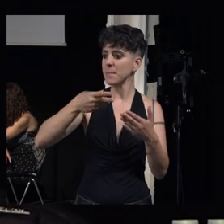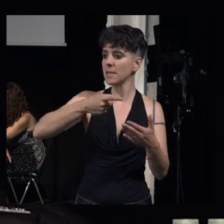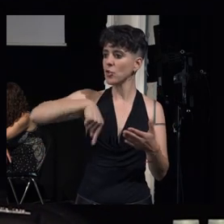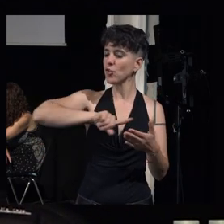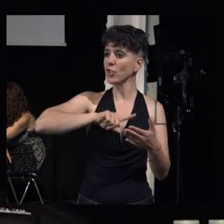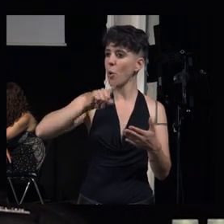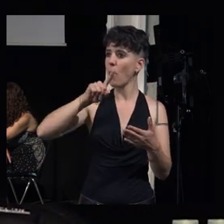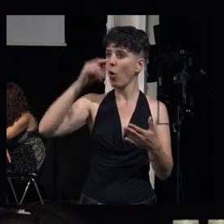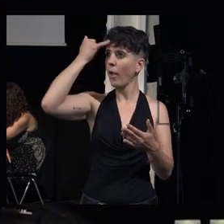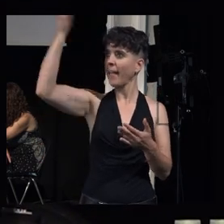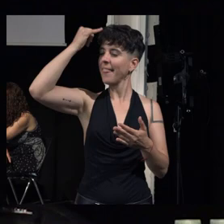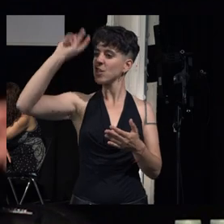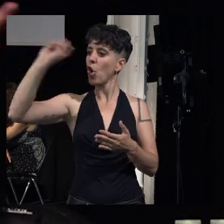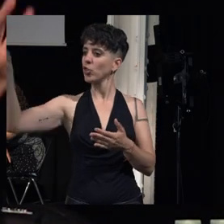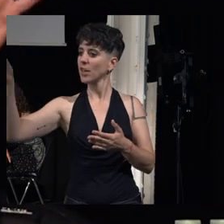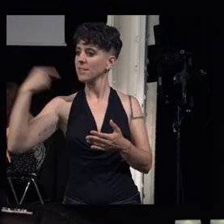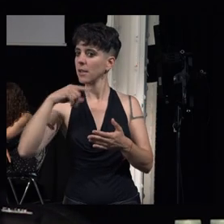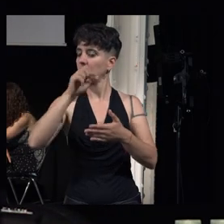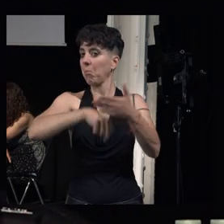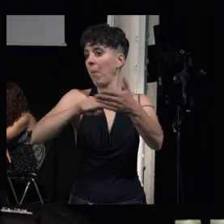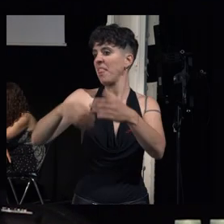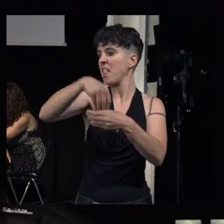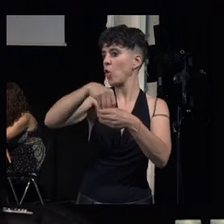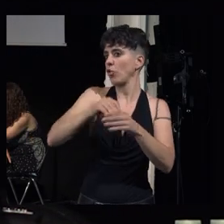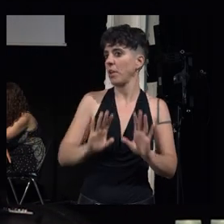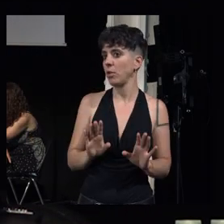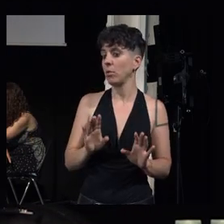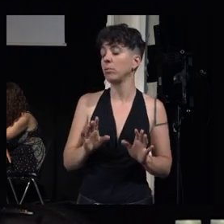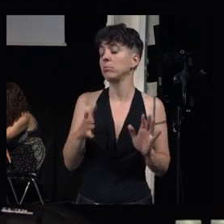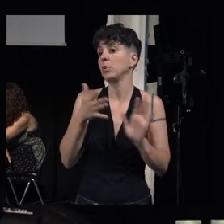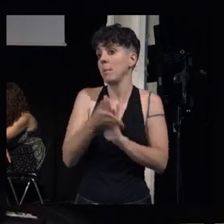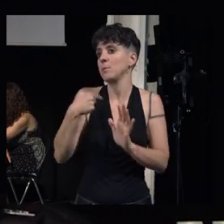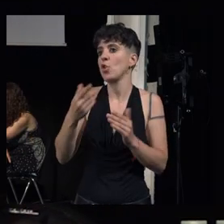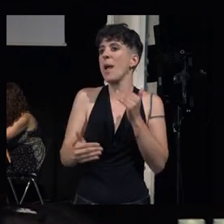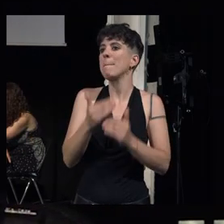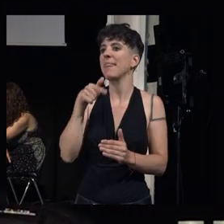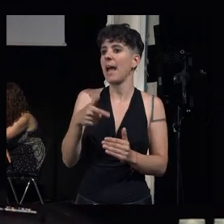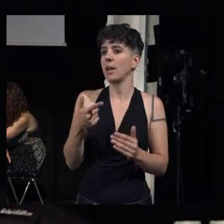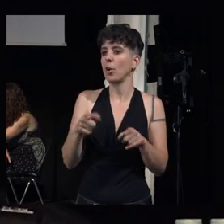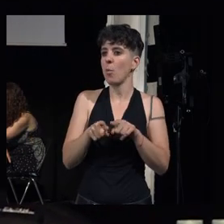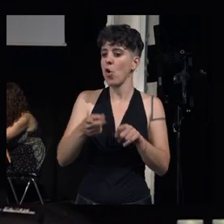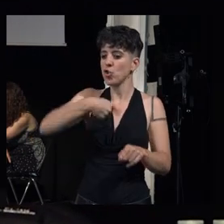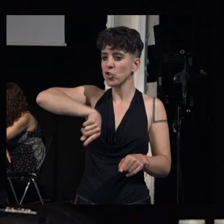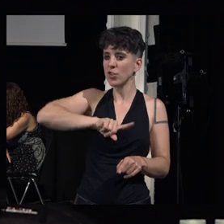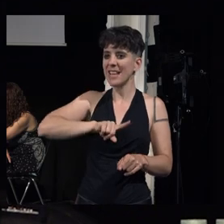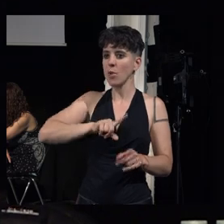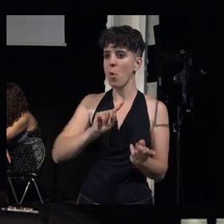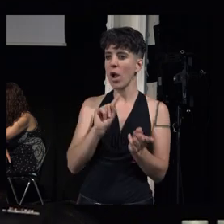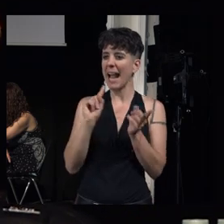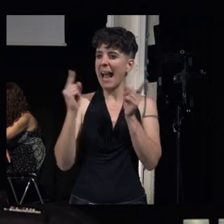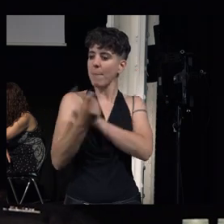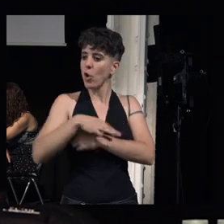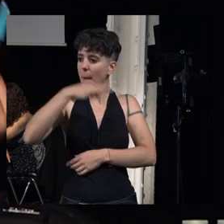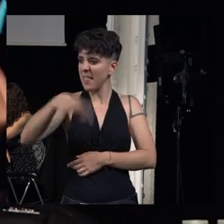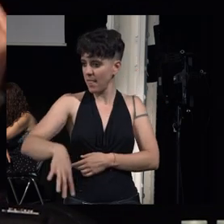otras cosas y se nos vacíe de contenido, ¿no? Con lo cual, yo quiero empezar por ahí, por poner esta capacidad que tenemos de mutar encima de la mesa